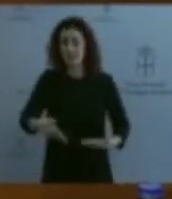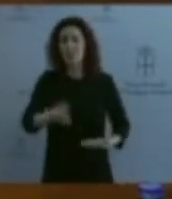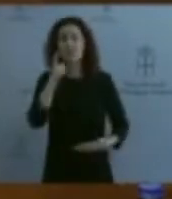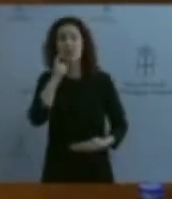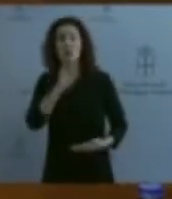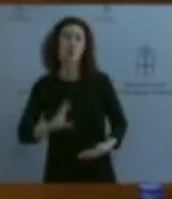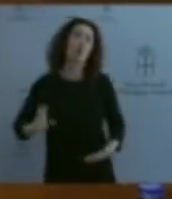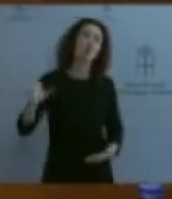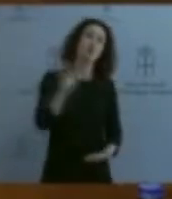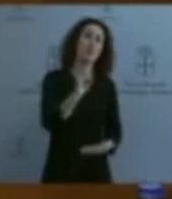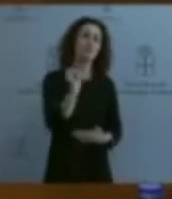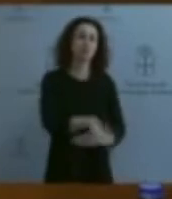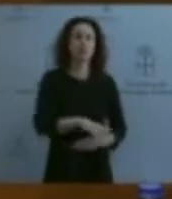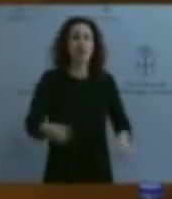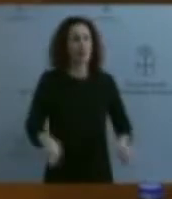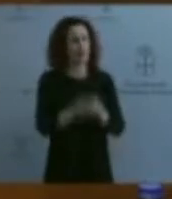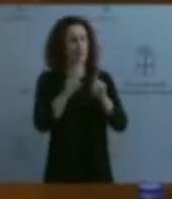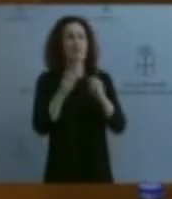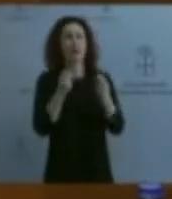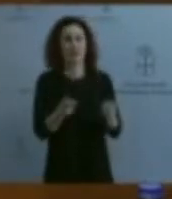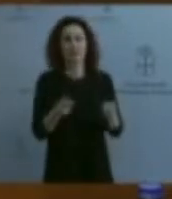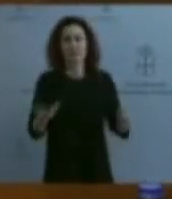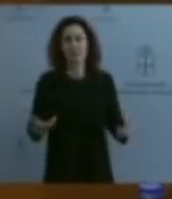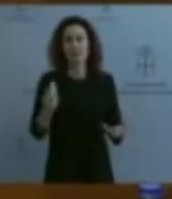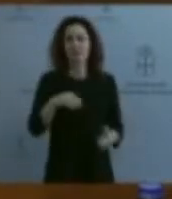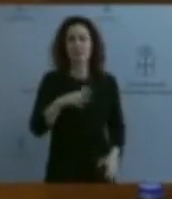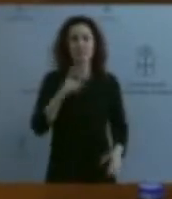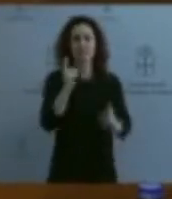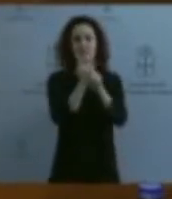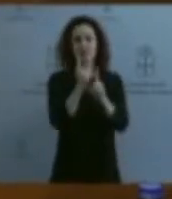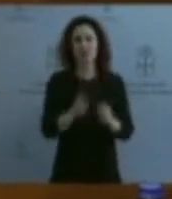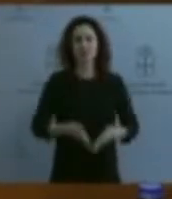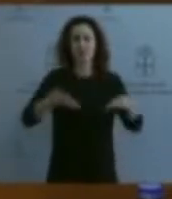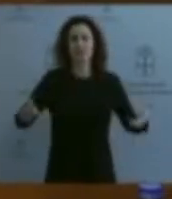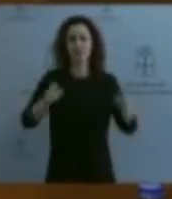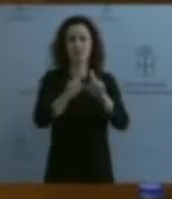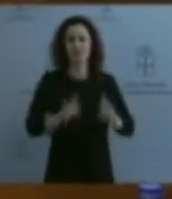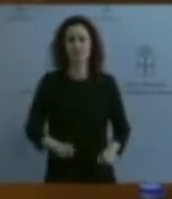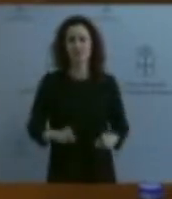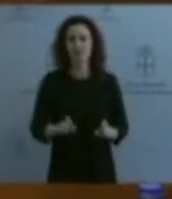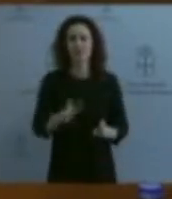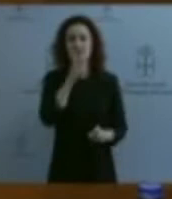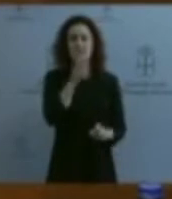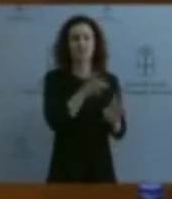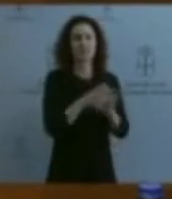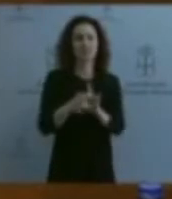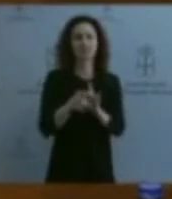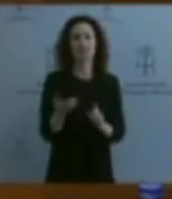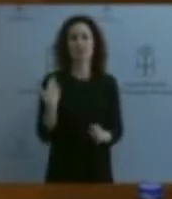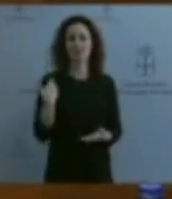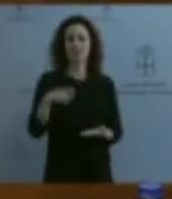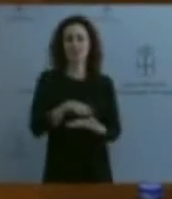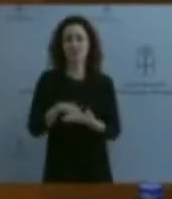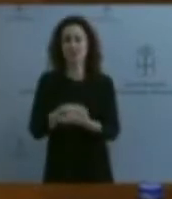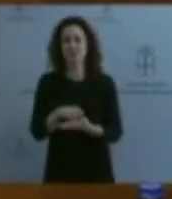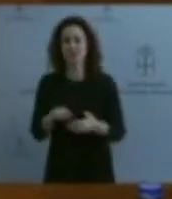grandes corporaciones paguen los impuestos que les corresponden. Pero en los últimos meses varios tabúes se empiezan a resquebrajar y